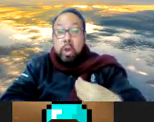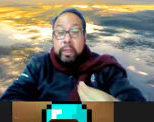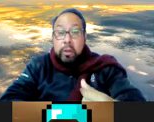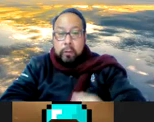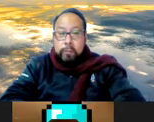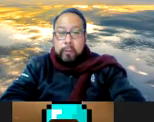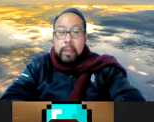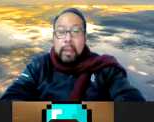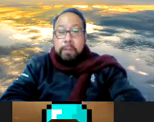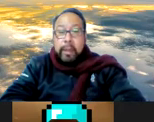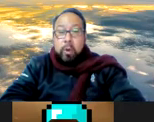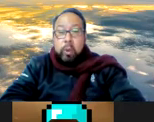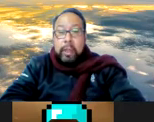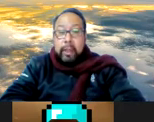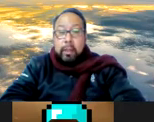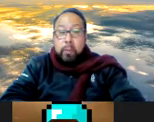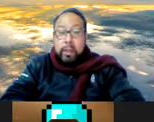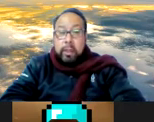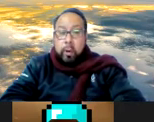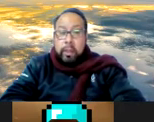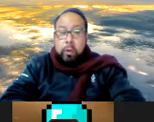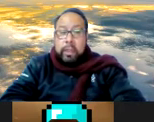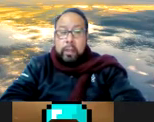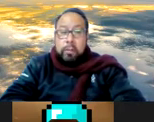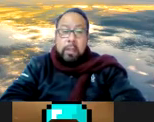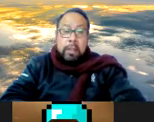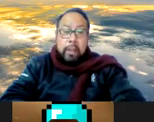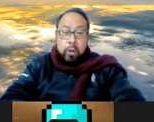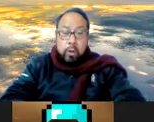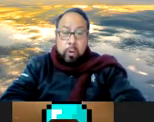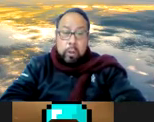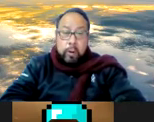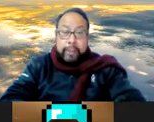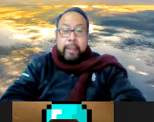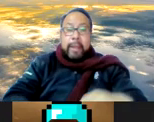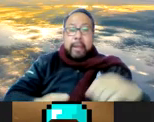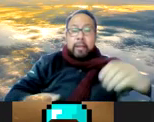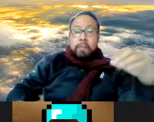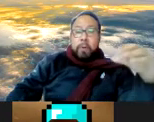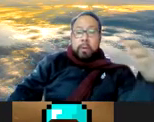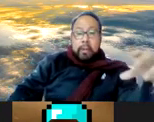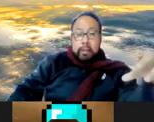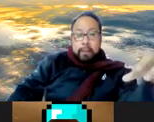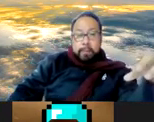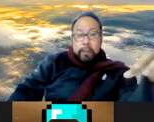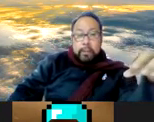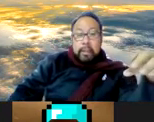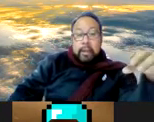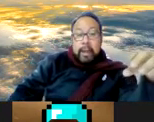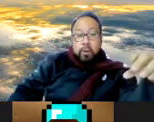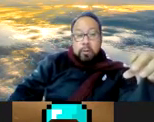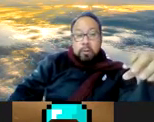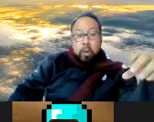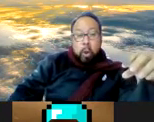marco teórico, las preguntas, las respuestas, los resultados y las conclusiones, es importante